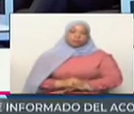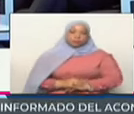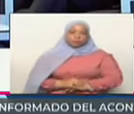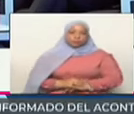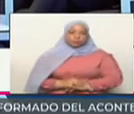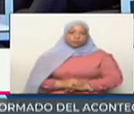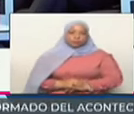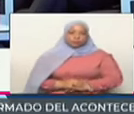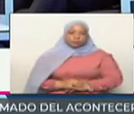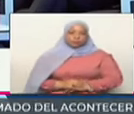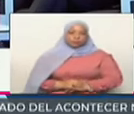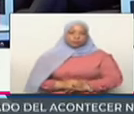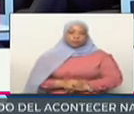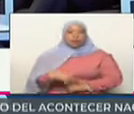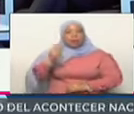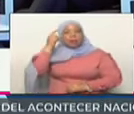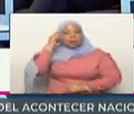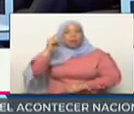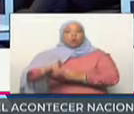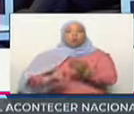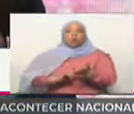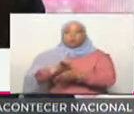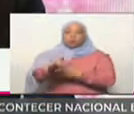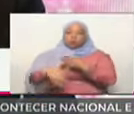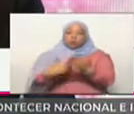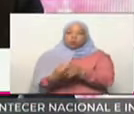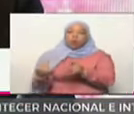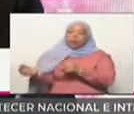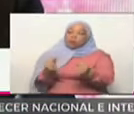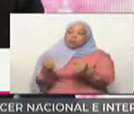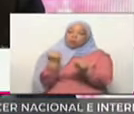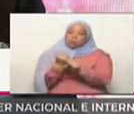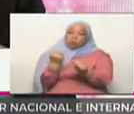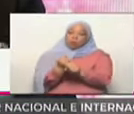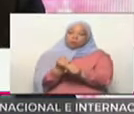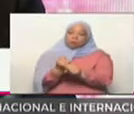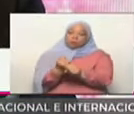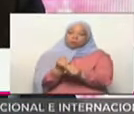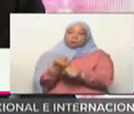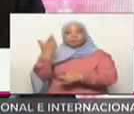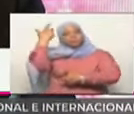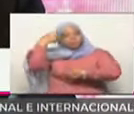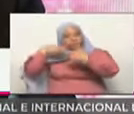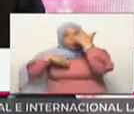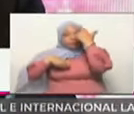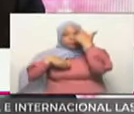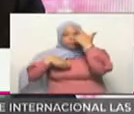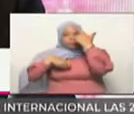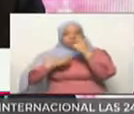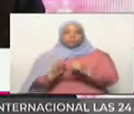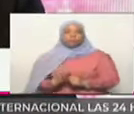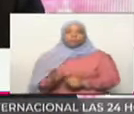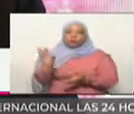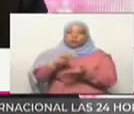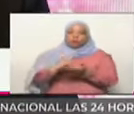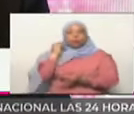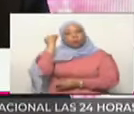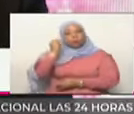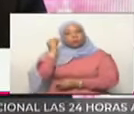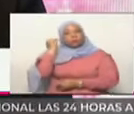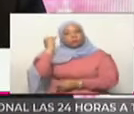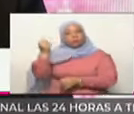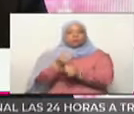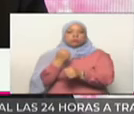y ya en ese viaje, en un debate que sostuvimos, el comandante Chávez reformuló la idea y